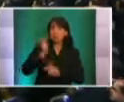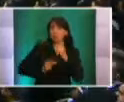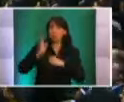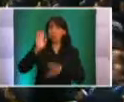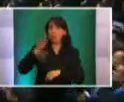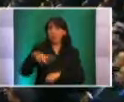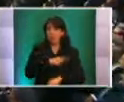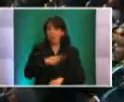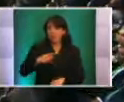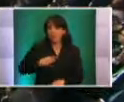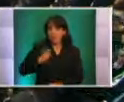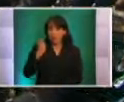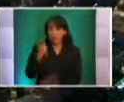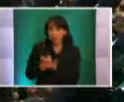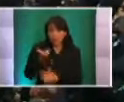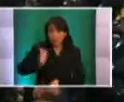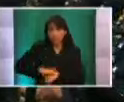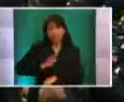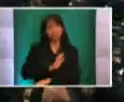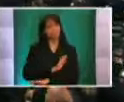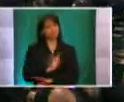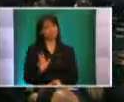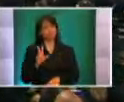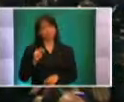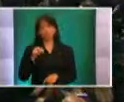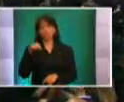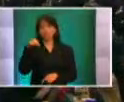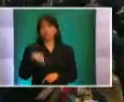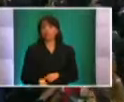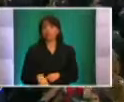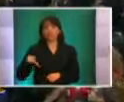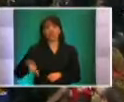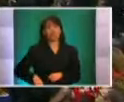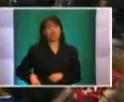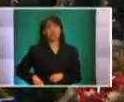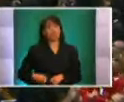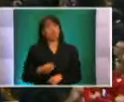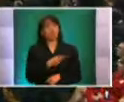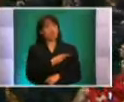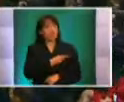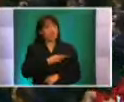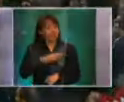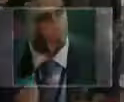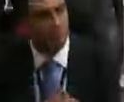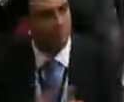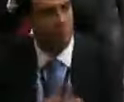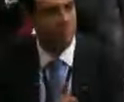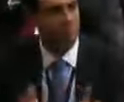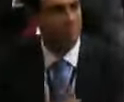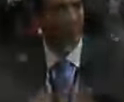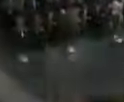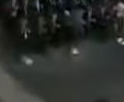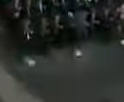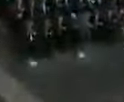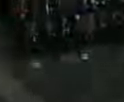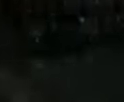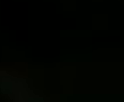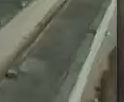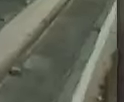el cinturón. Es decir, el gobierno tiene que gastar menos y gastar mejor.